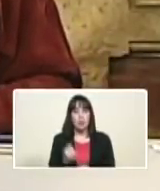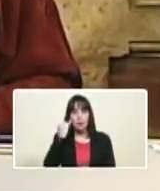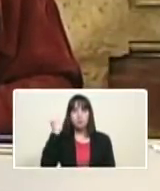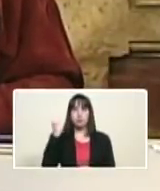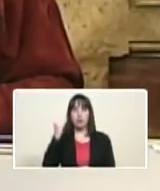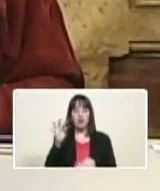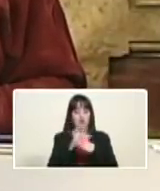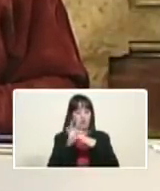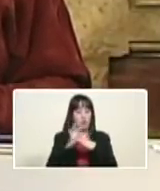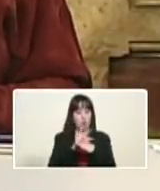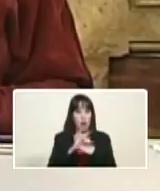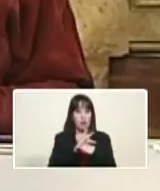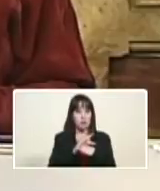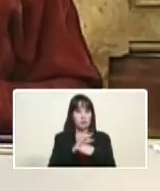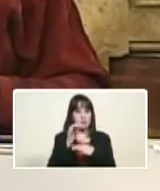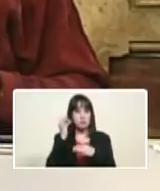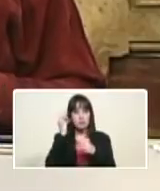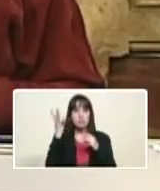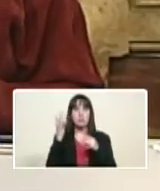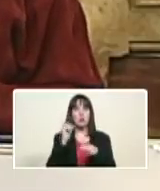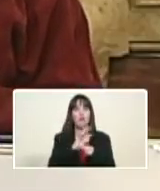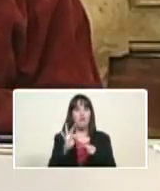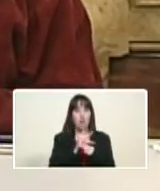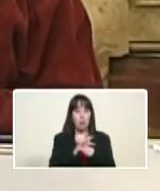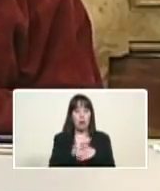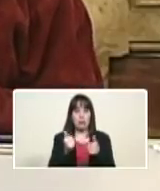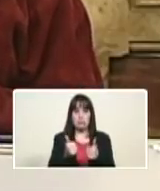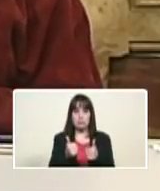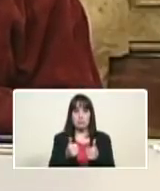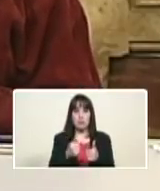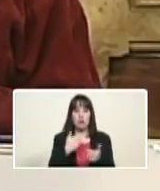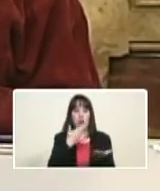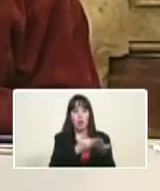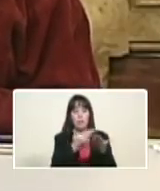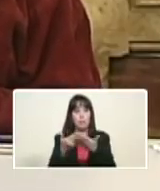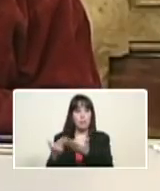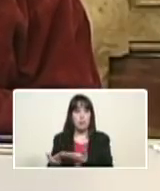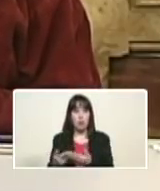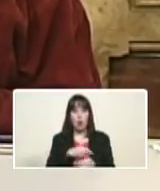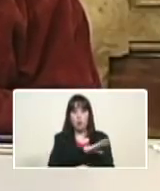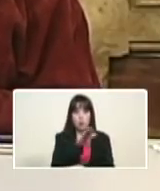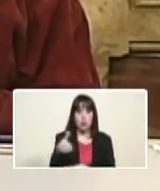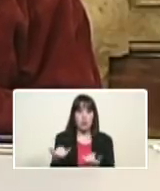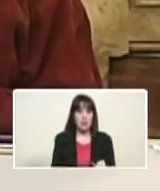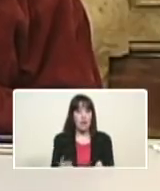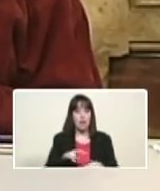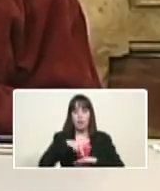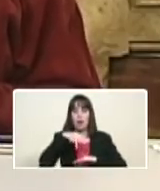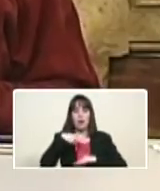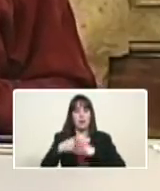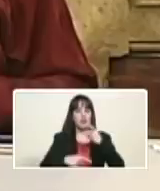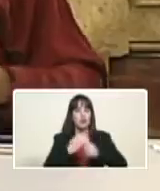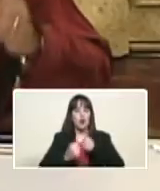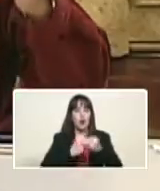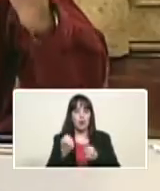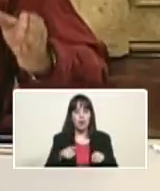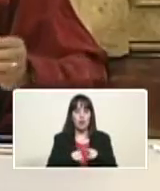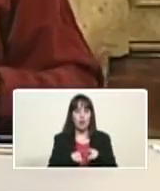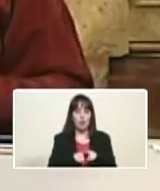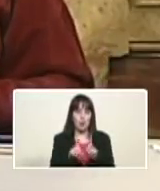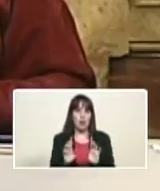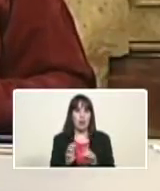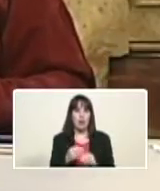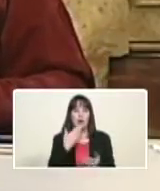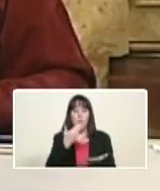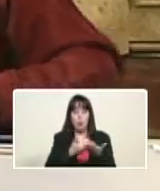fórmulas, compañeros. Y yo pido de ustedes desde ya, porque esto es cayendo y corriendo, desde ya pido las